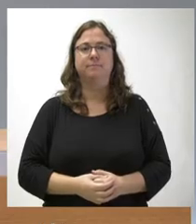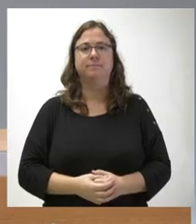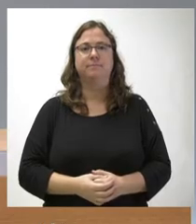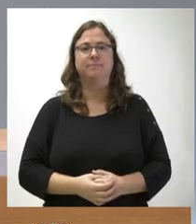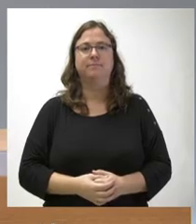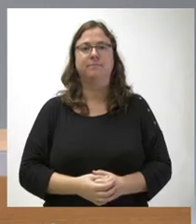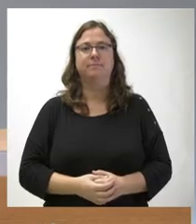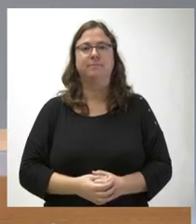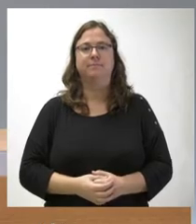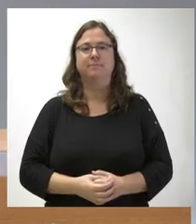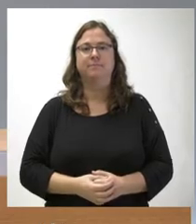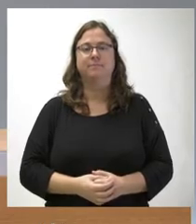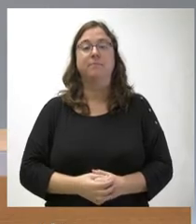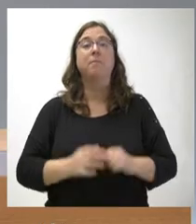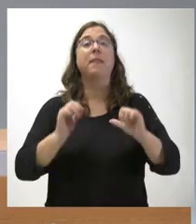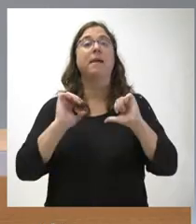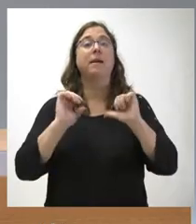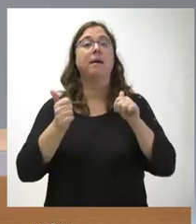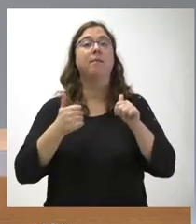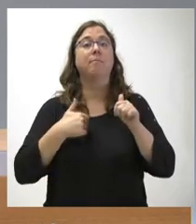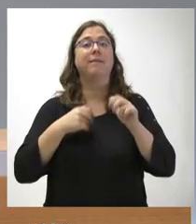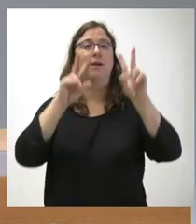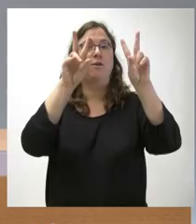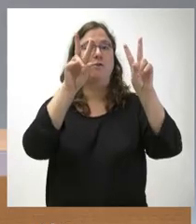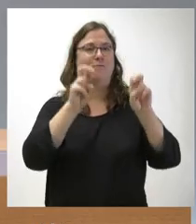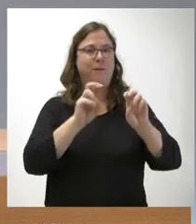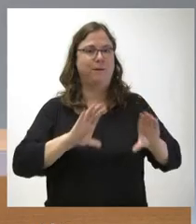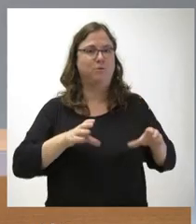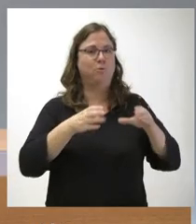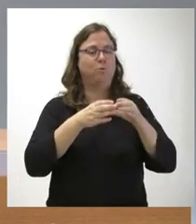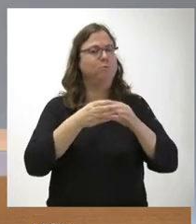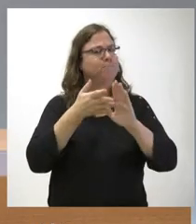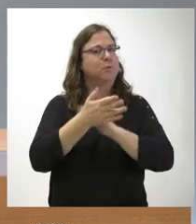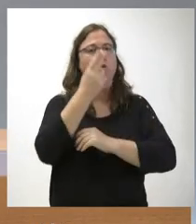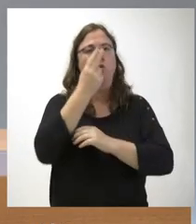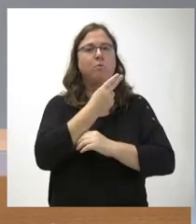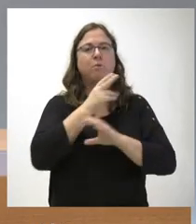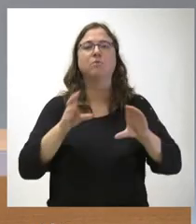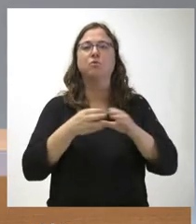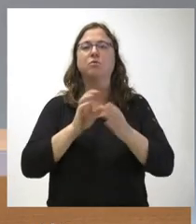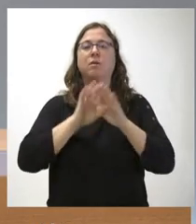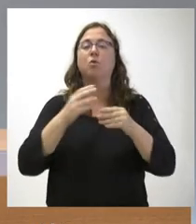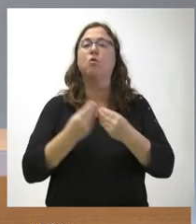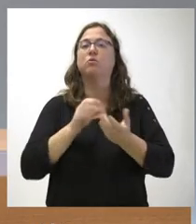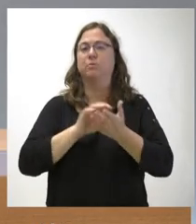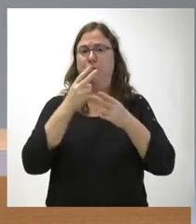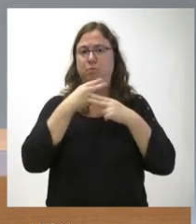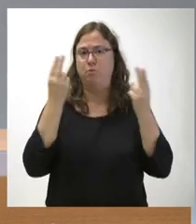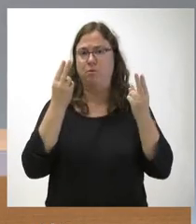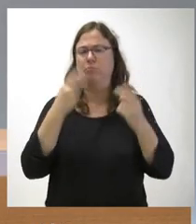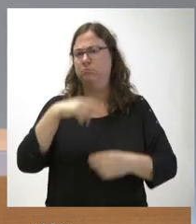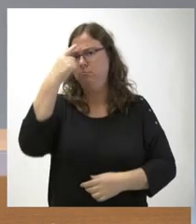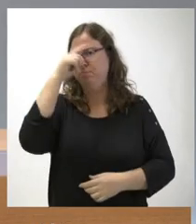disposición comenzamos por un conjunto de temas que reflejan el compromiso de la junta de Castilla León con los servicios públicos saben